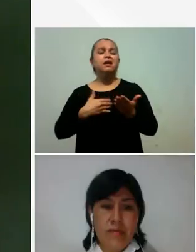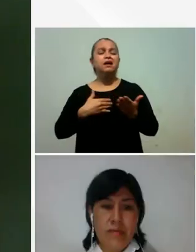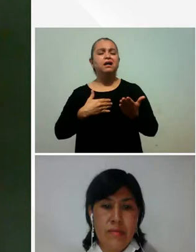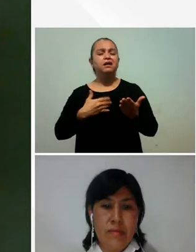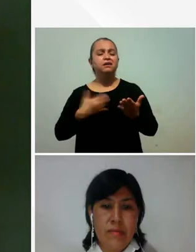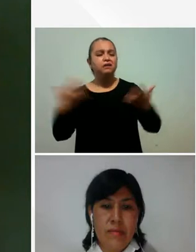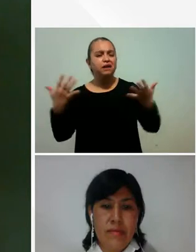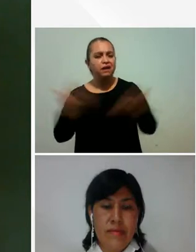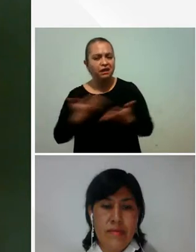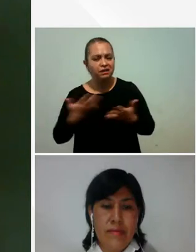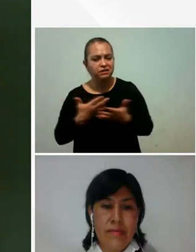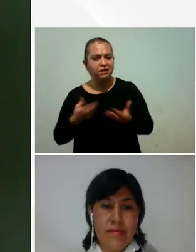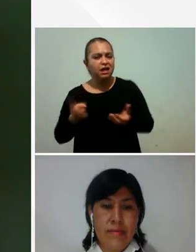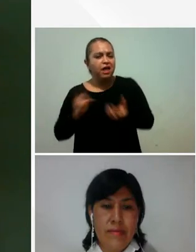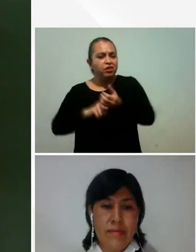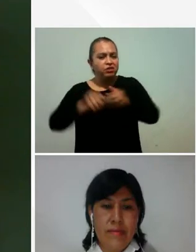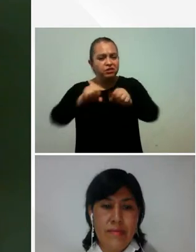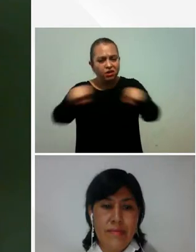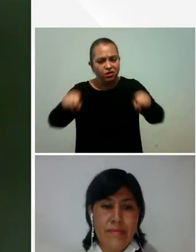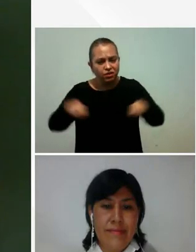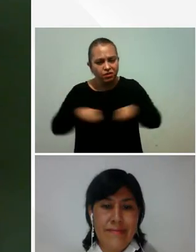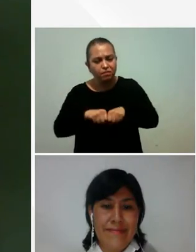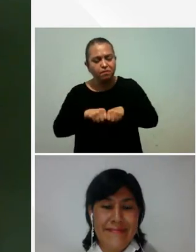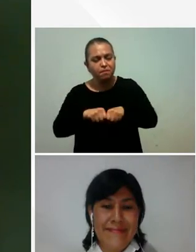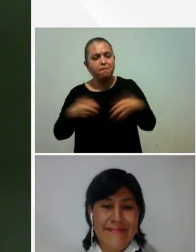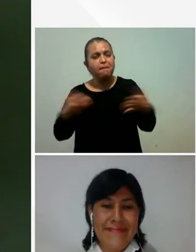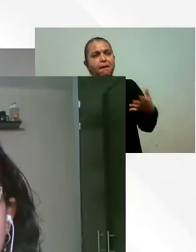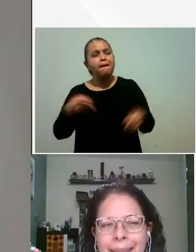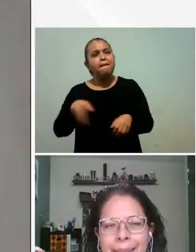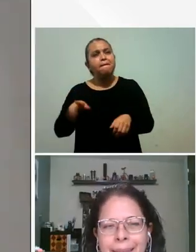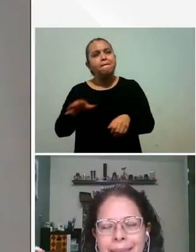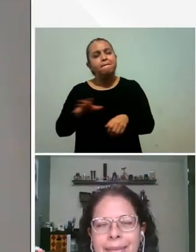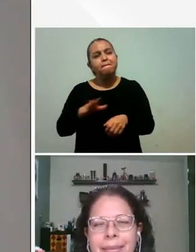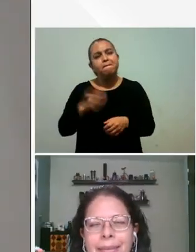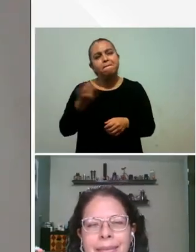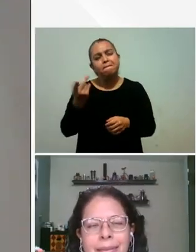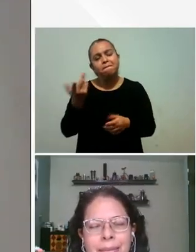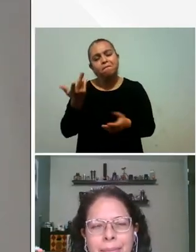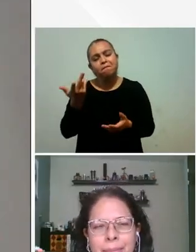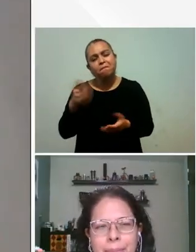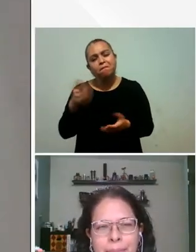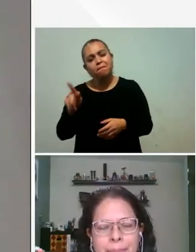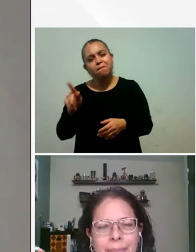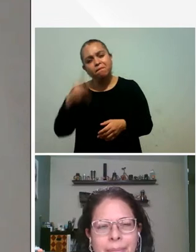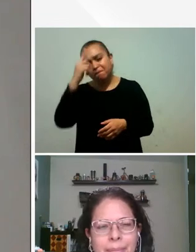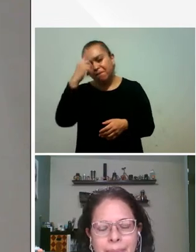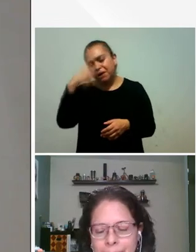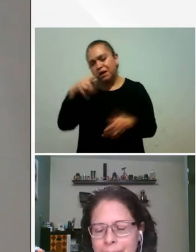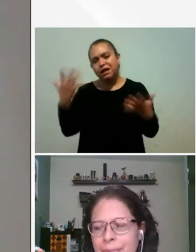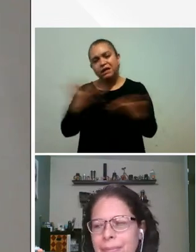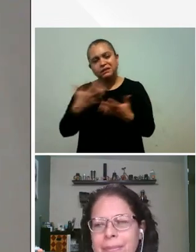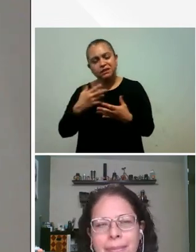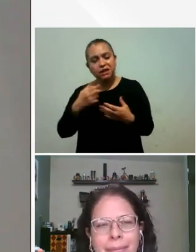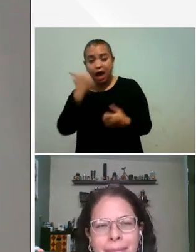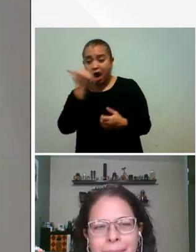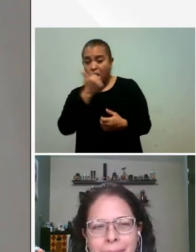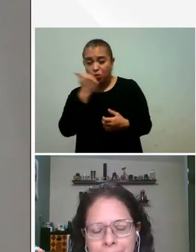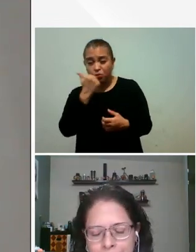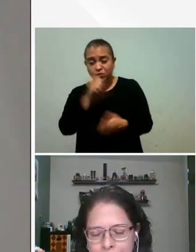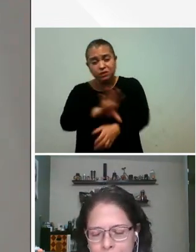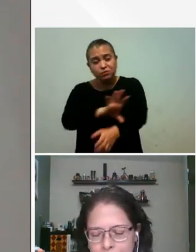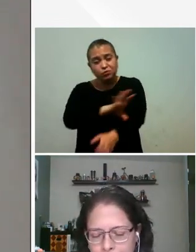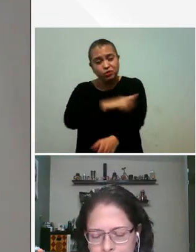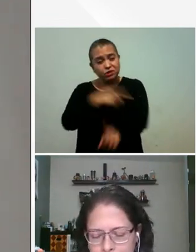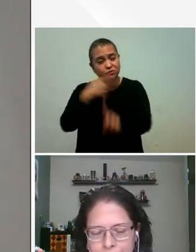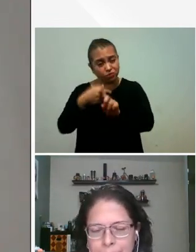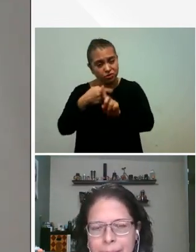crear emociones positivas en los alumnos? Adelante. Gracias. Pues creo que hay un montón de